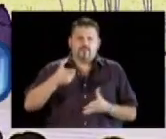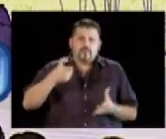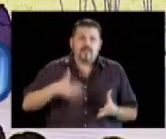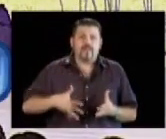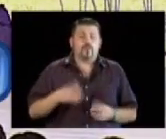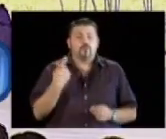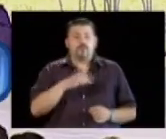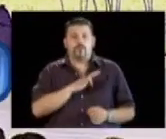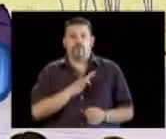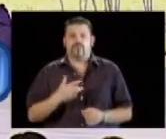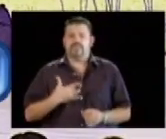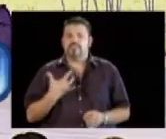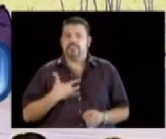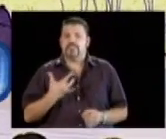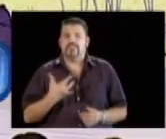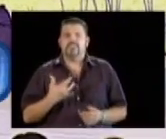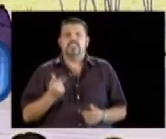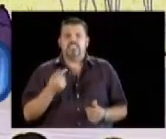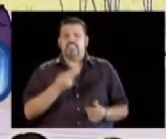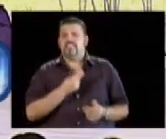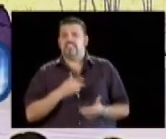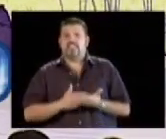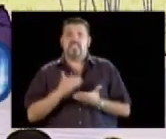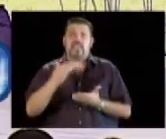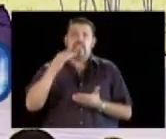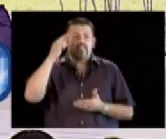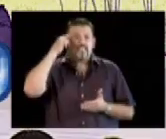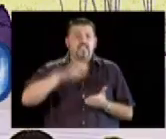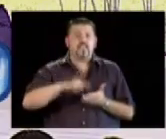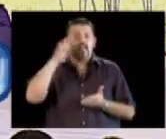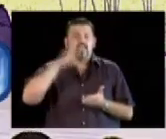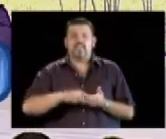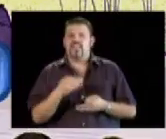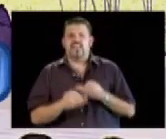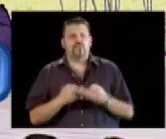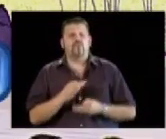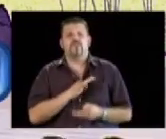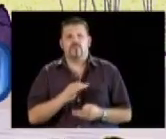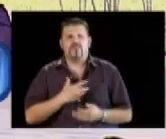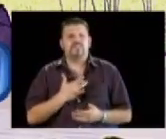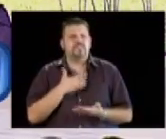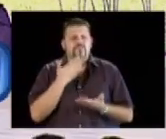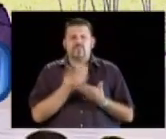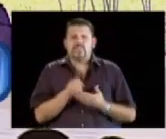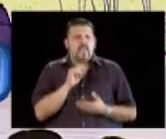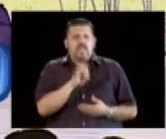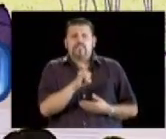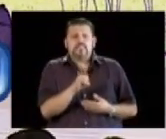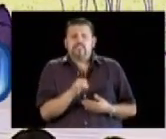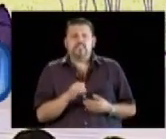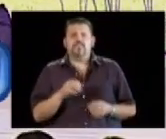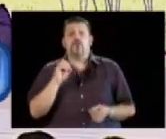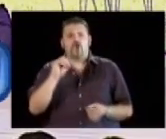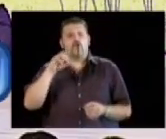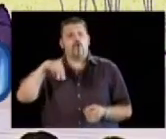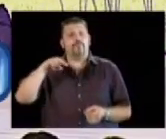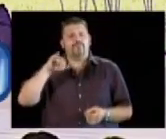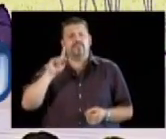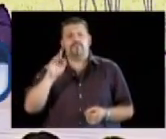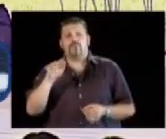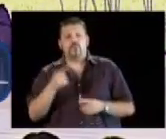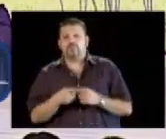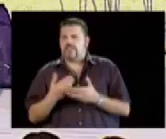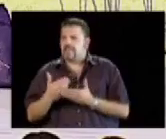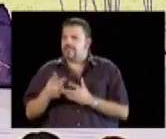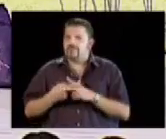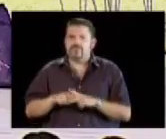utilidades, por supuesto, para que lo está creando y que nos va ocasionando daño. Y así nació el OmniPlus. Después hicimos productos